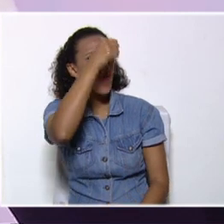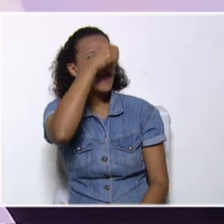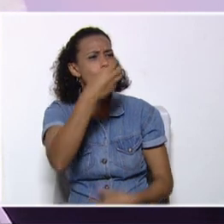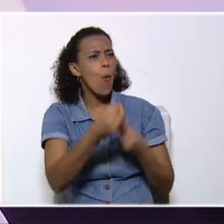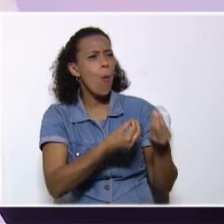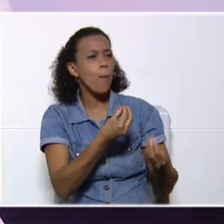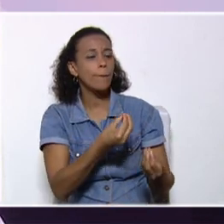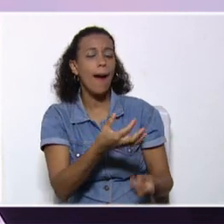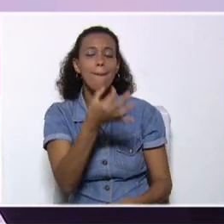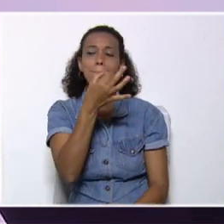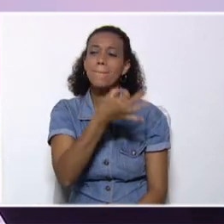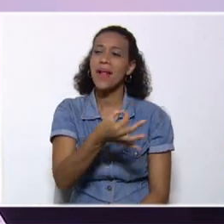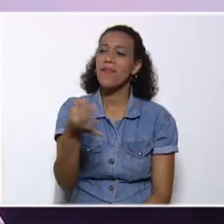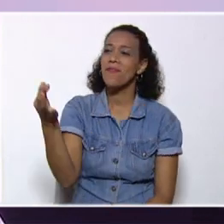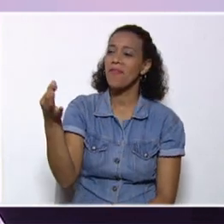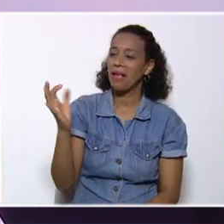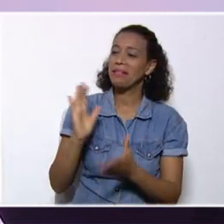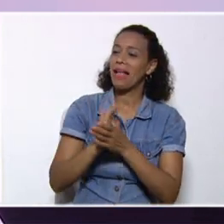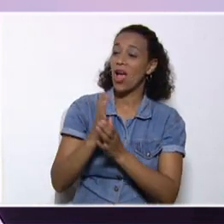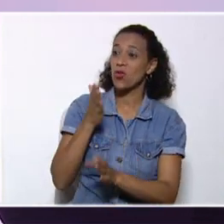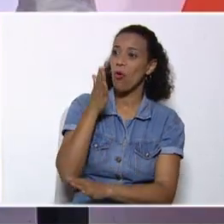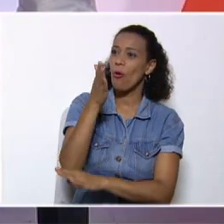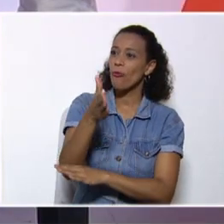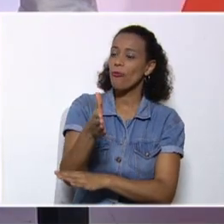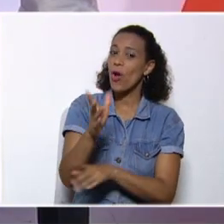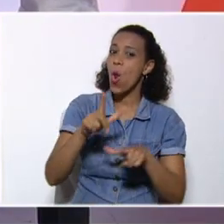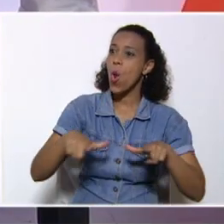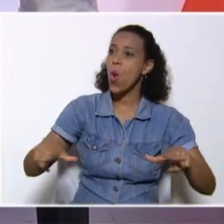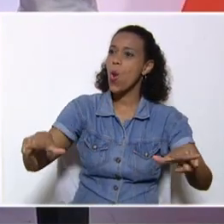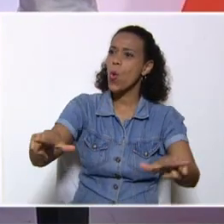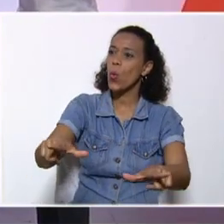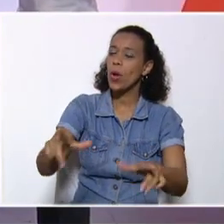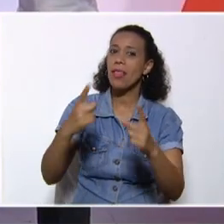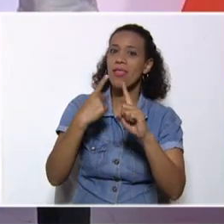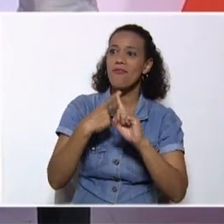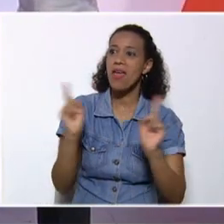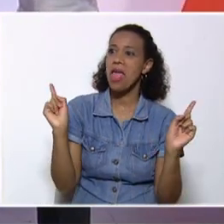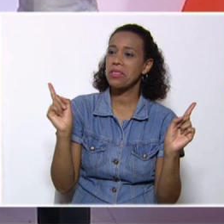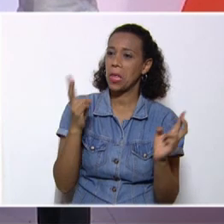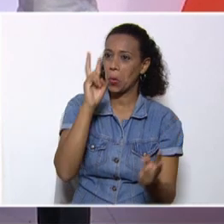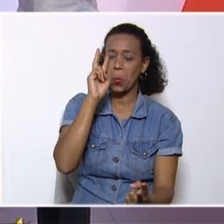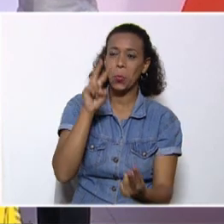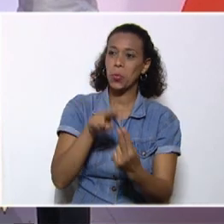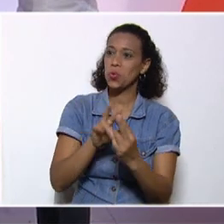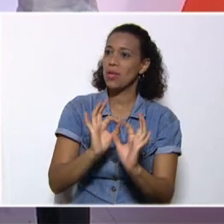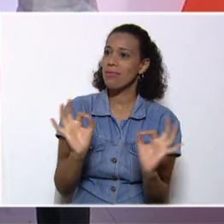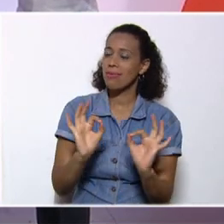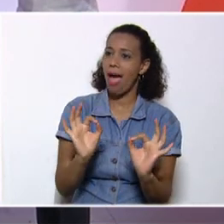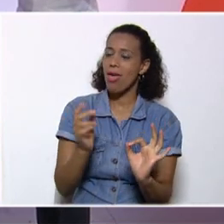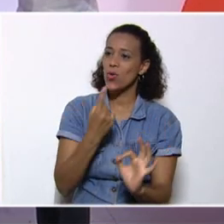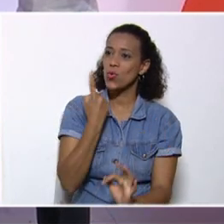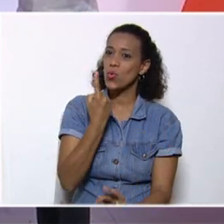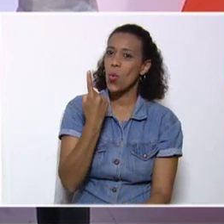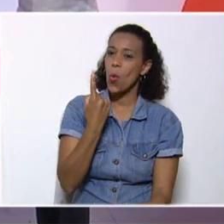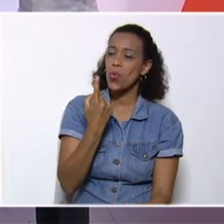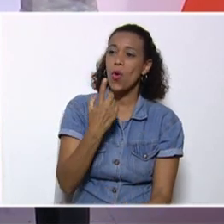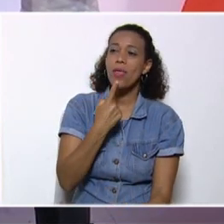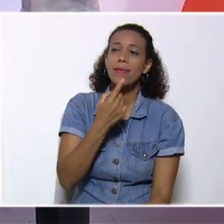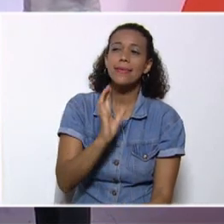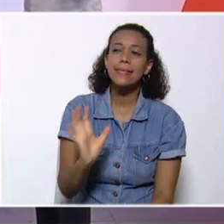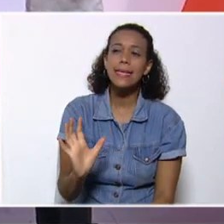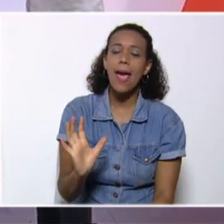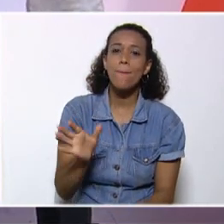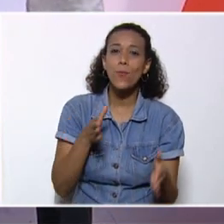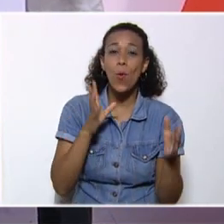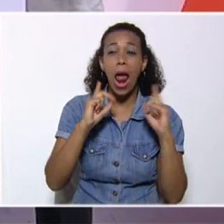semana? Excelente, Miriam. Fui para un lugar distinto, en el que solamente te puedo decir por